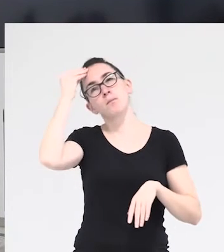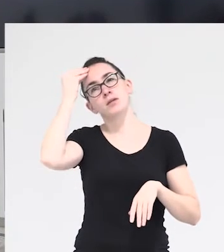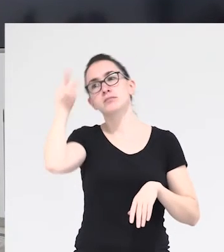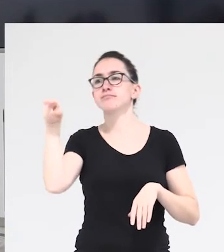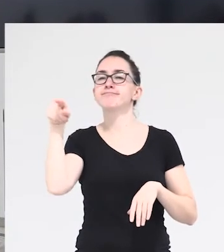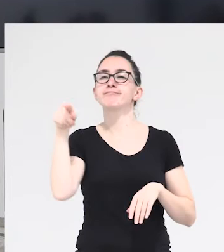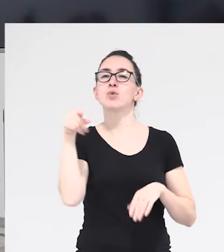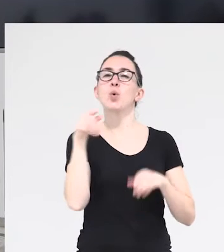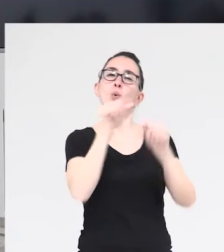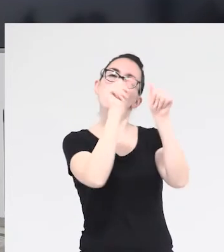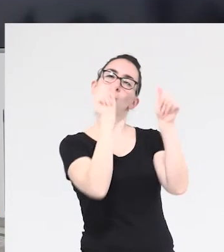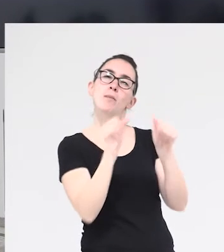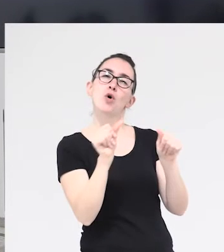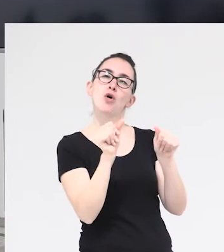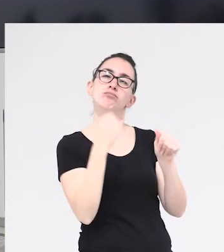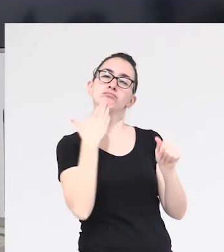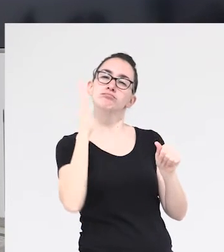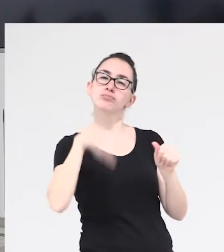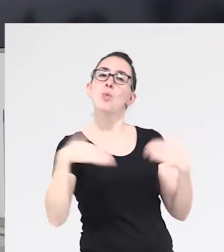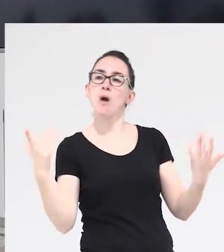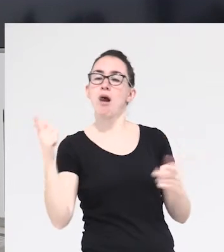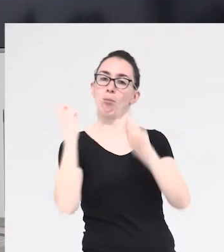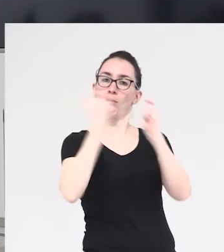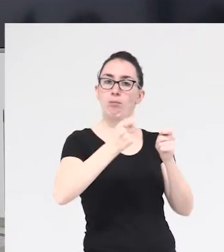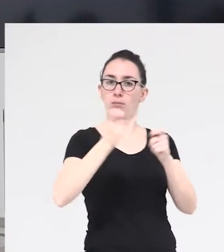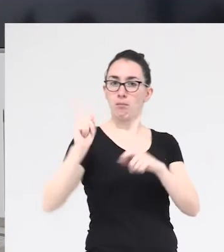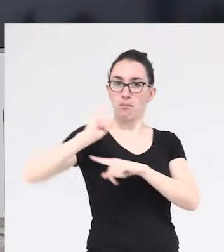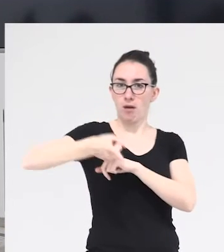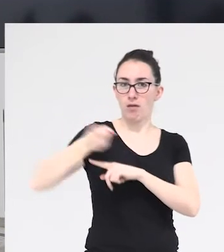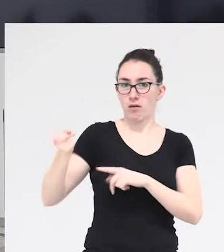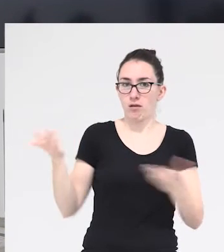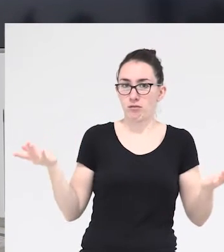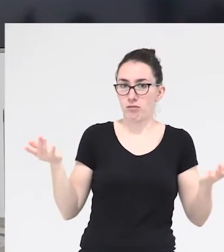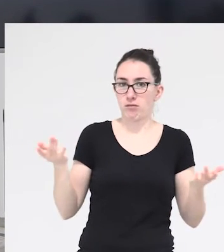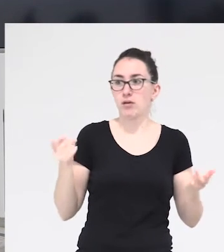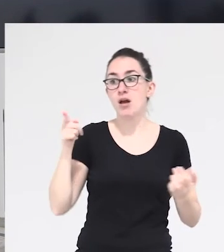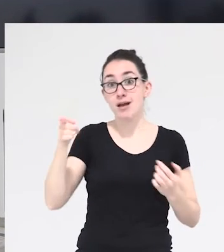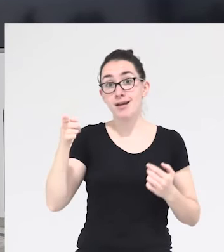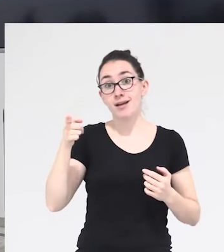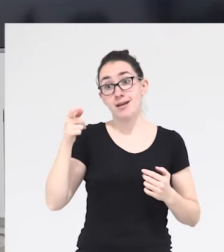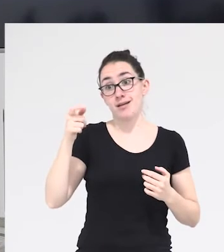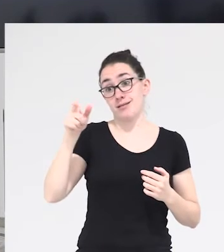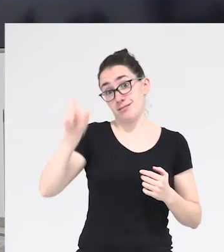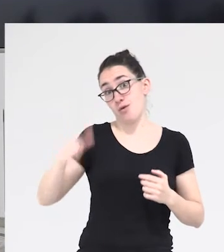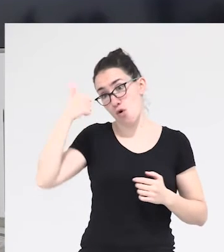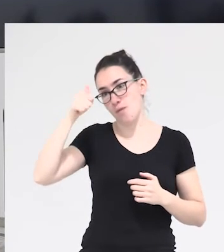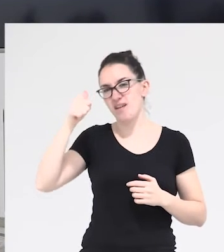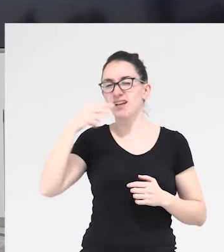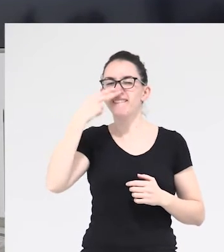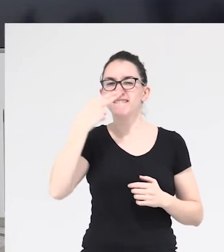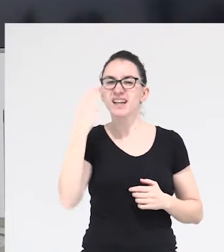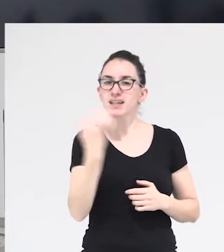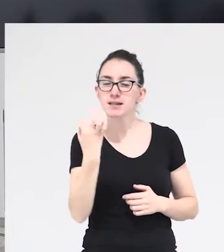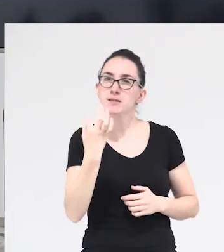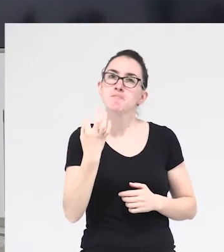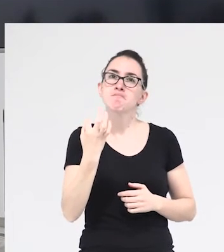el cuerpo correcto en términos de peso. Entonces, ¿qué le interesaba a Adolphe Quetelet? Le interesaba